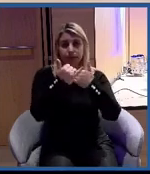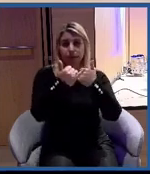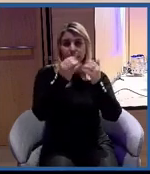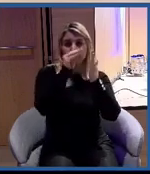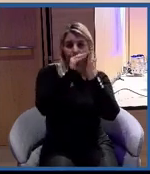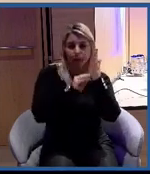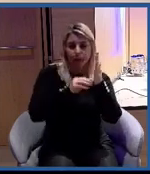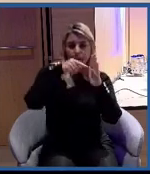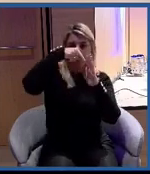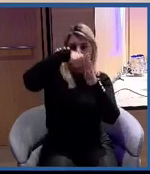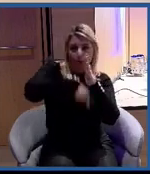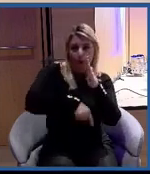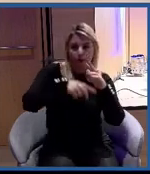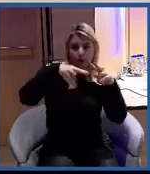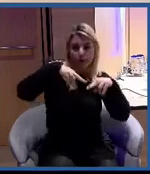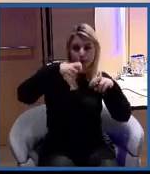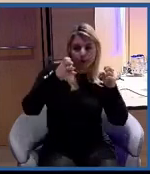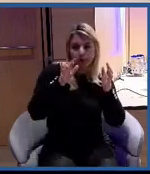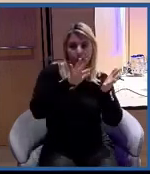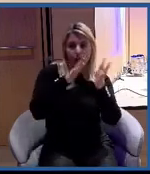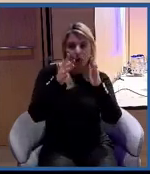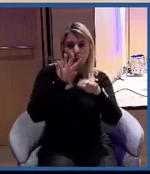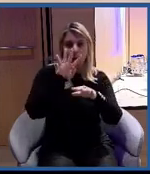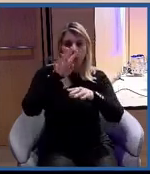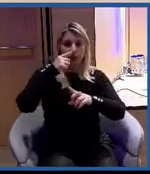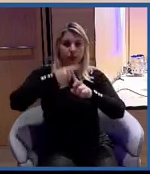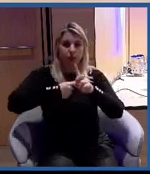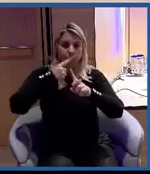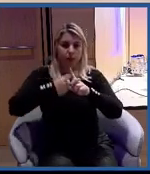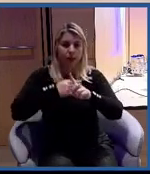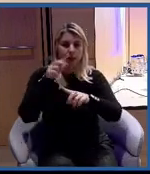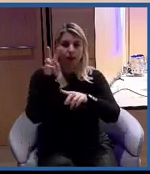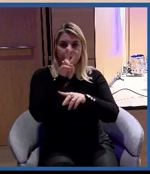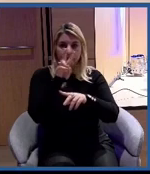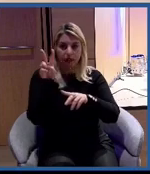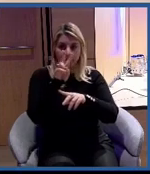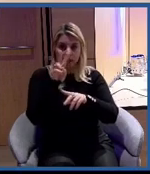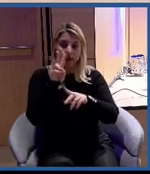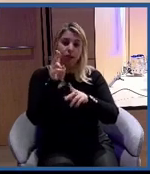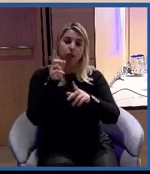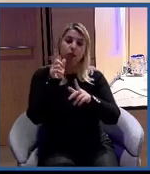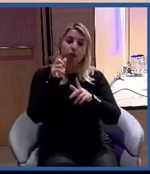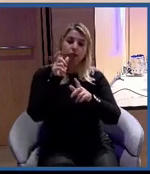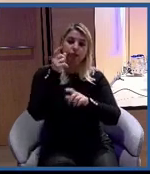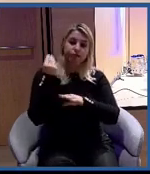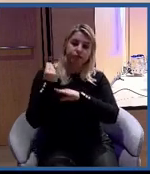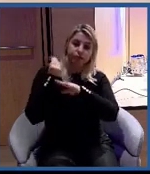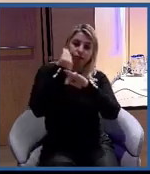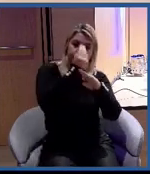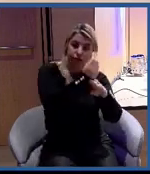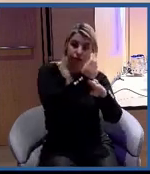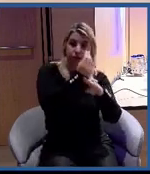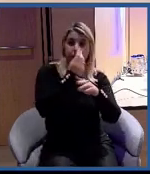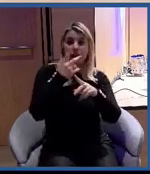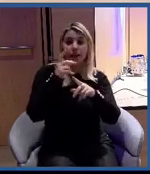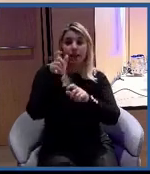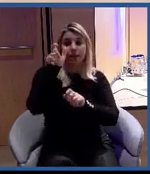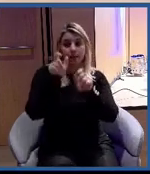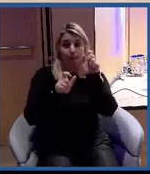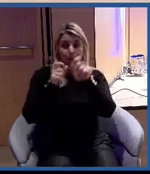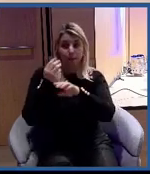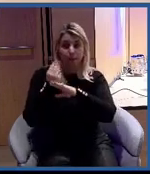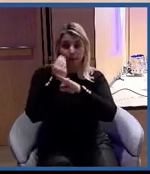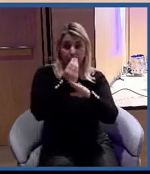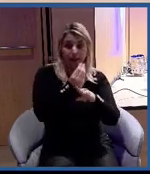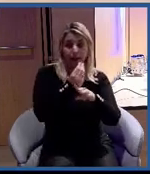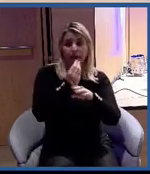nos toma promedio 4 meses hicimos este que fueron 22 alcaldías bajo la lupa estábamos hablando de las 22 alcaldías